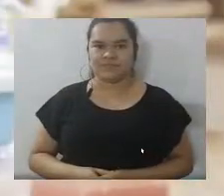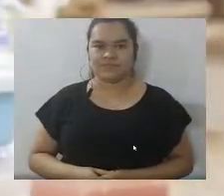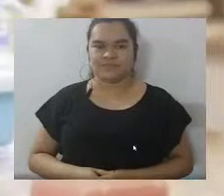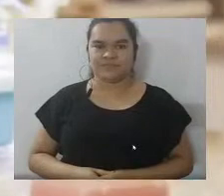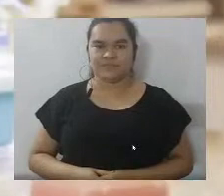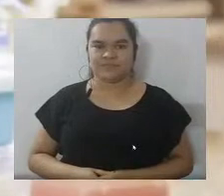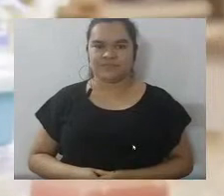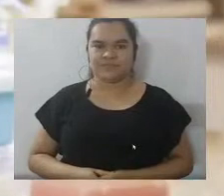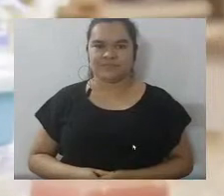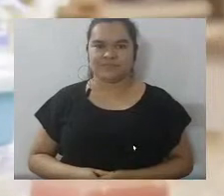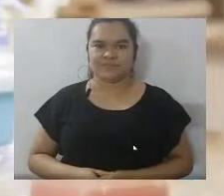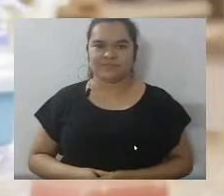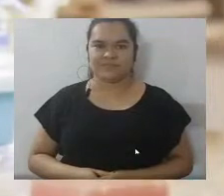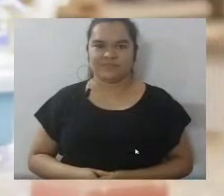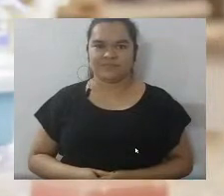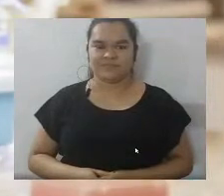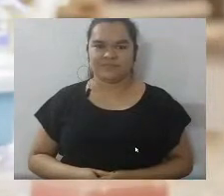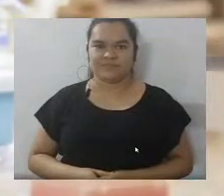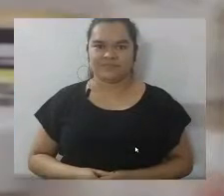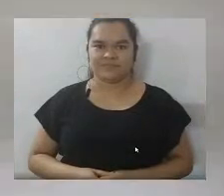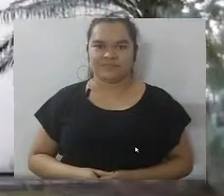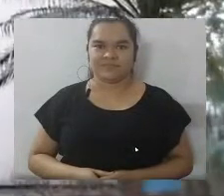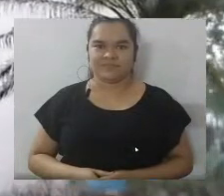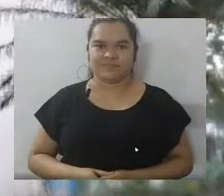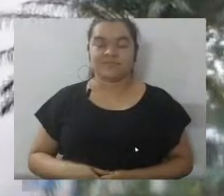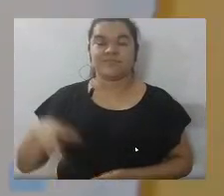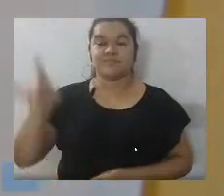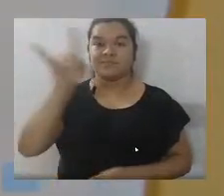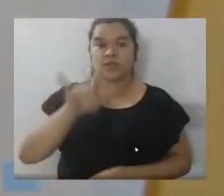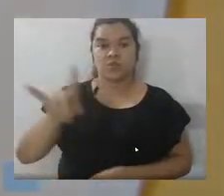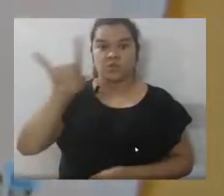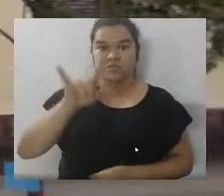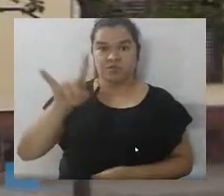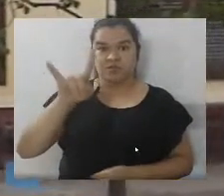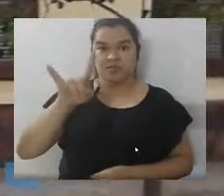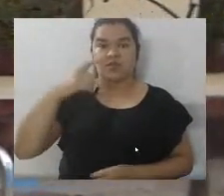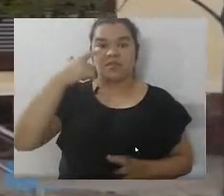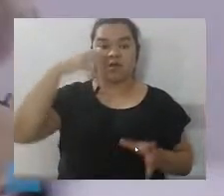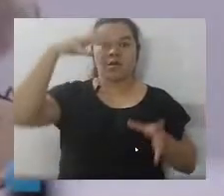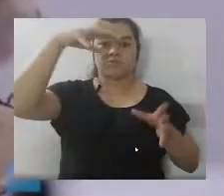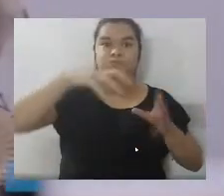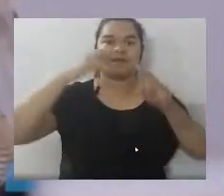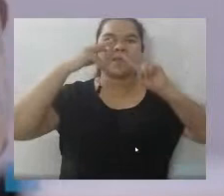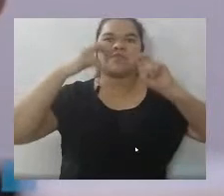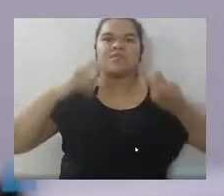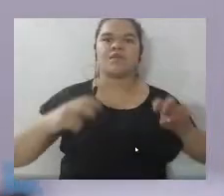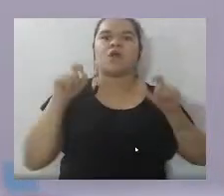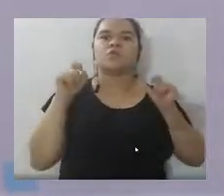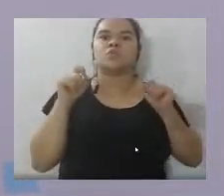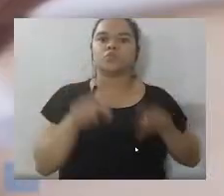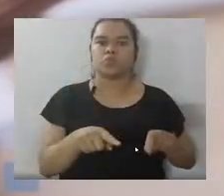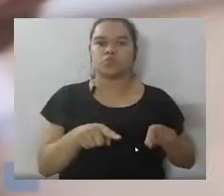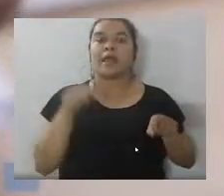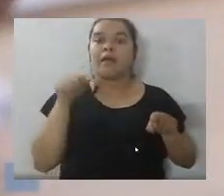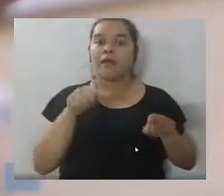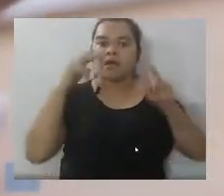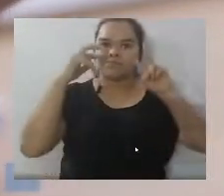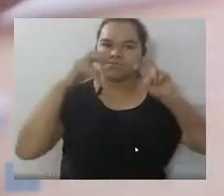La universidad cuenta con centros de investigación propios, a través de los cuales genera desarrollo científico de trascendencia en el